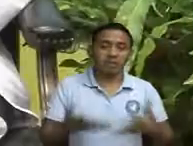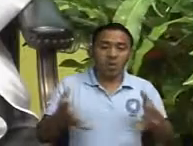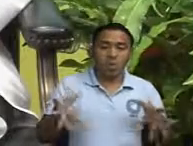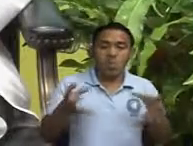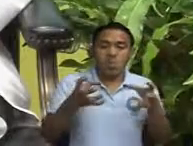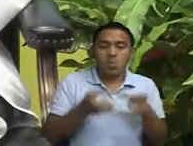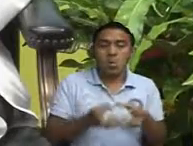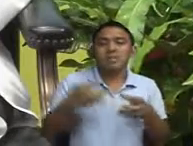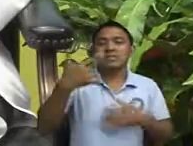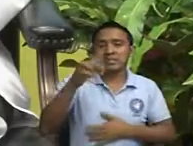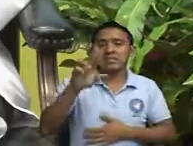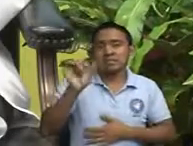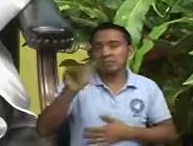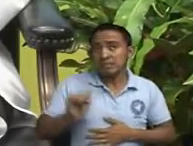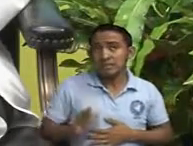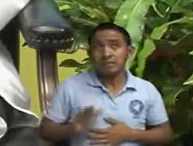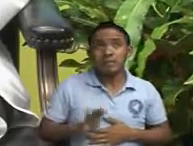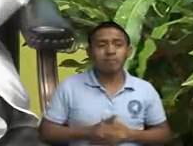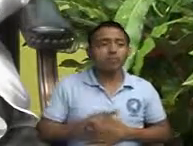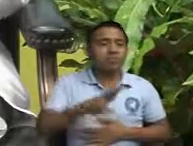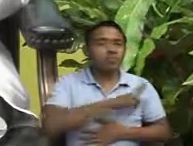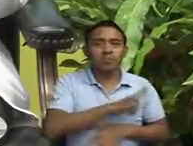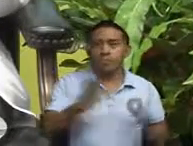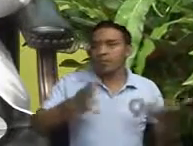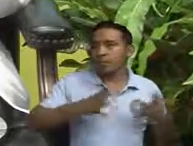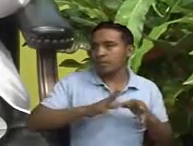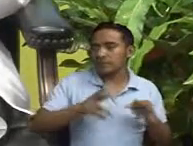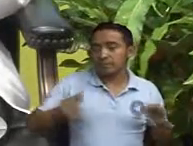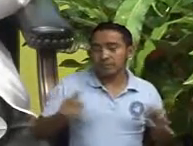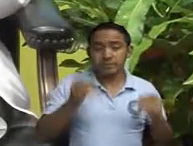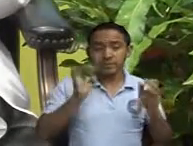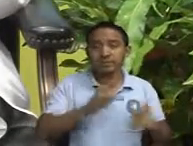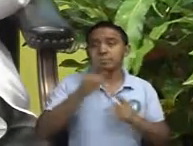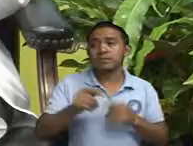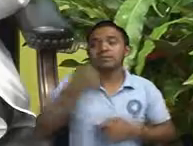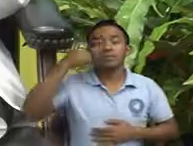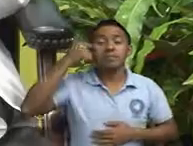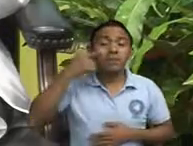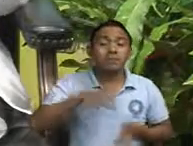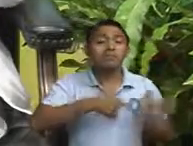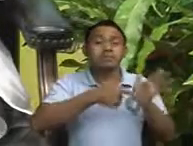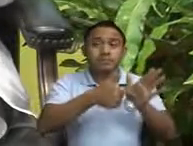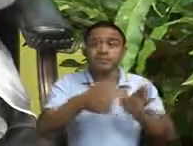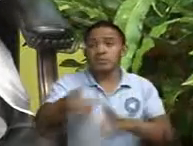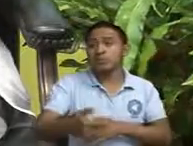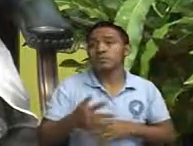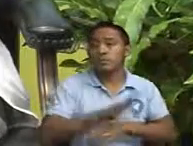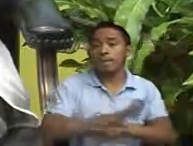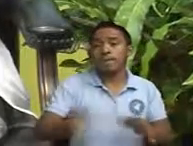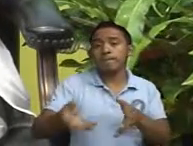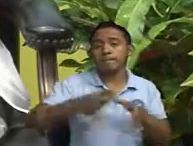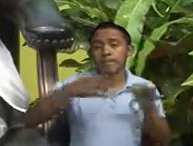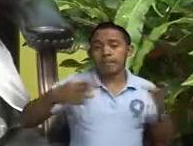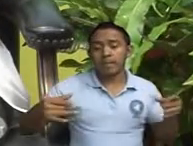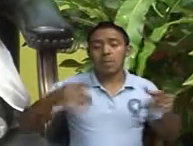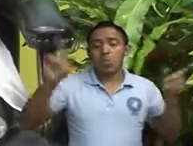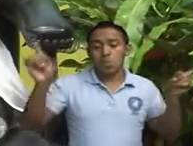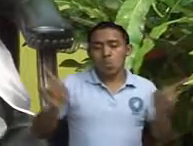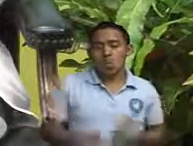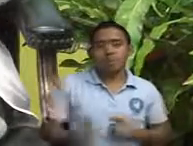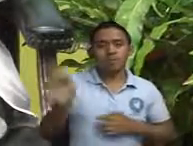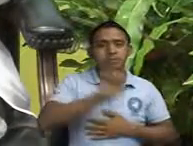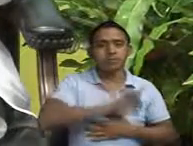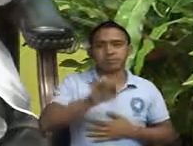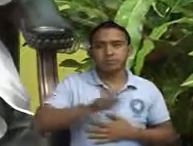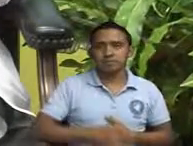grasa. Entonces, no hay una fruta exclusiva que te voy a decir que solo come papaya para que bajes de peso. No.